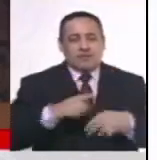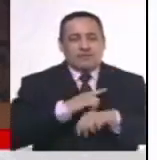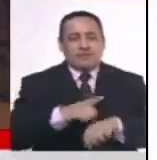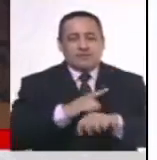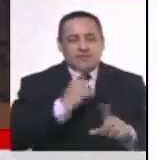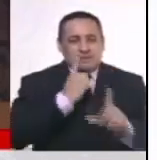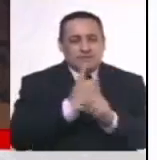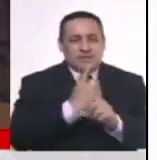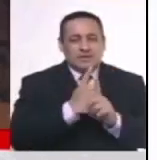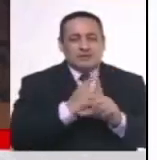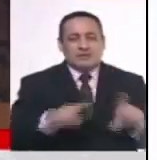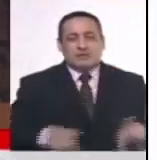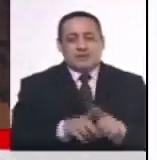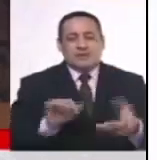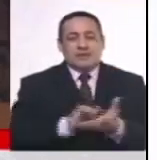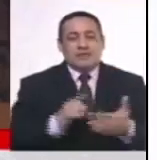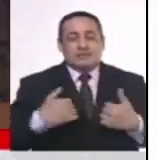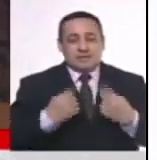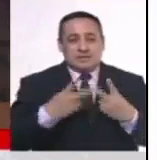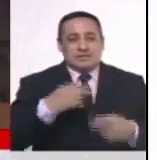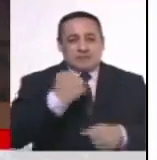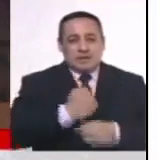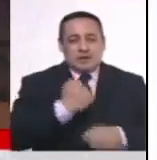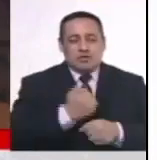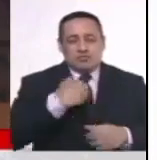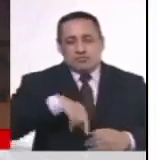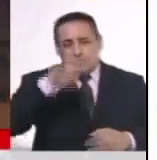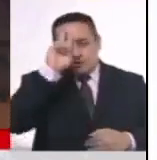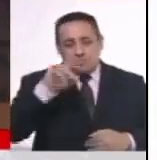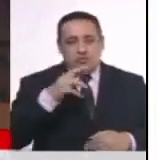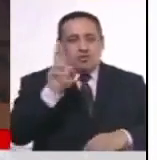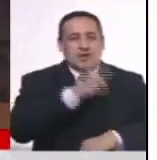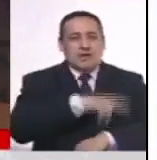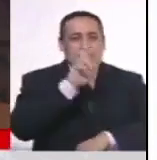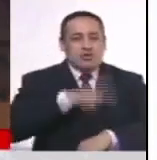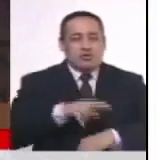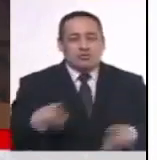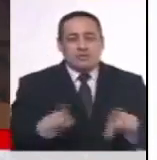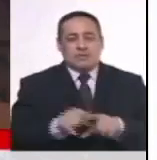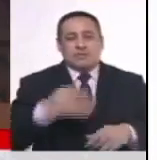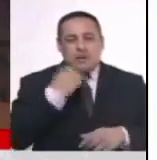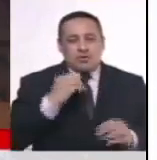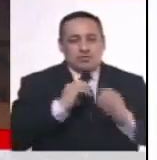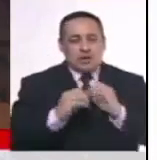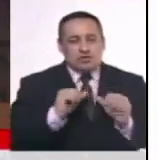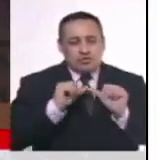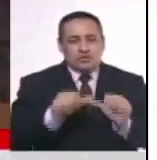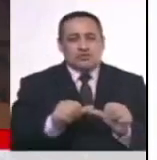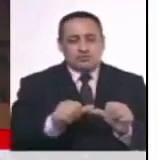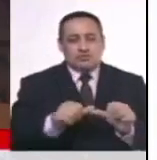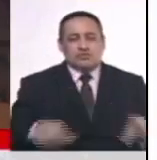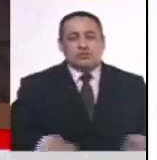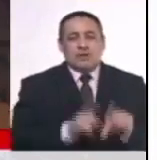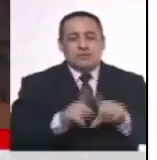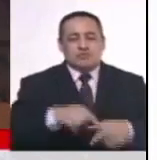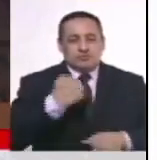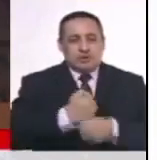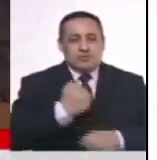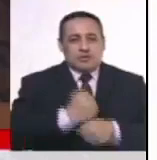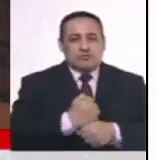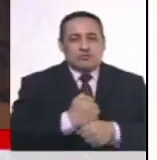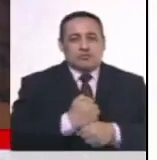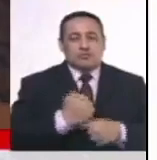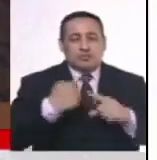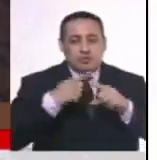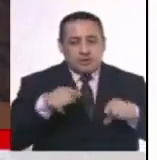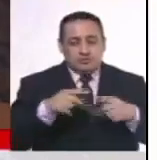e indirecta la capacidad de un país o región para mejorar continuamente su eficiencia.